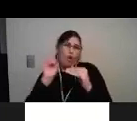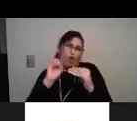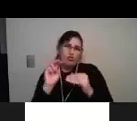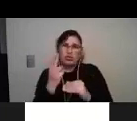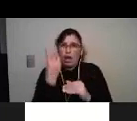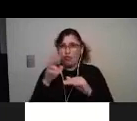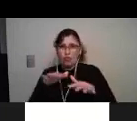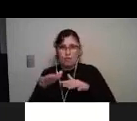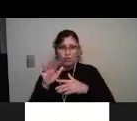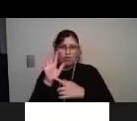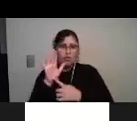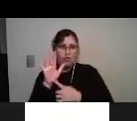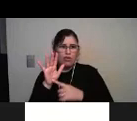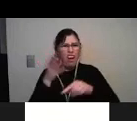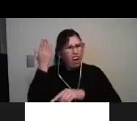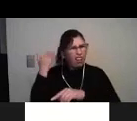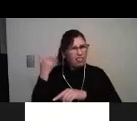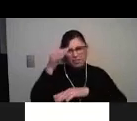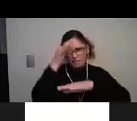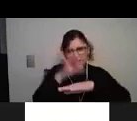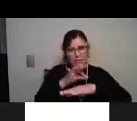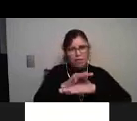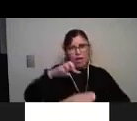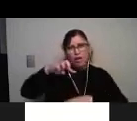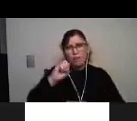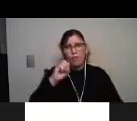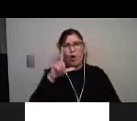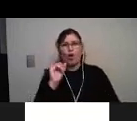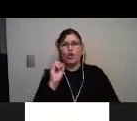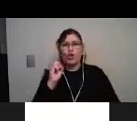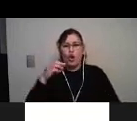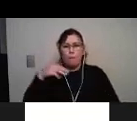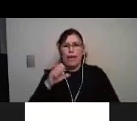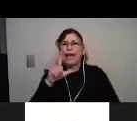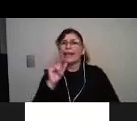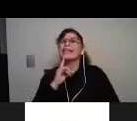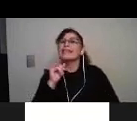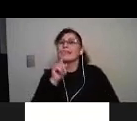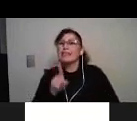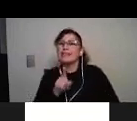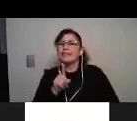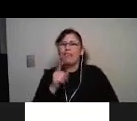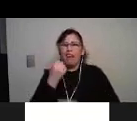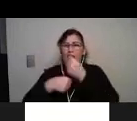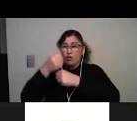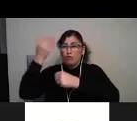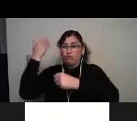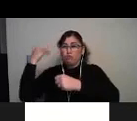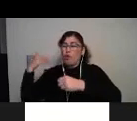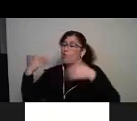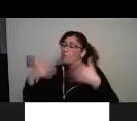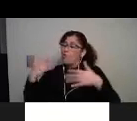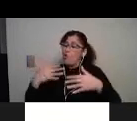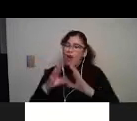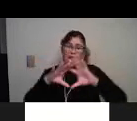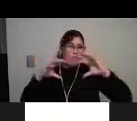como la poliomielitis infantil, que hace algunas décadas atrás causó gran estrago a nivel